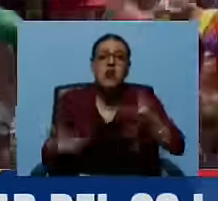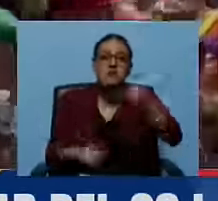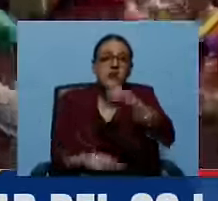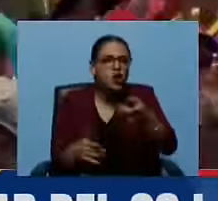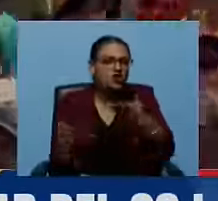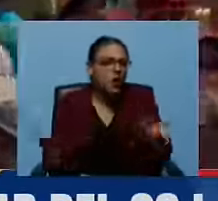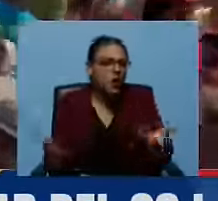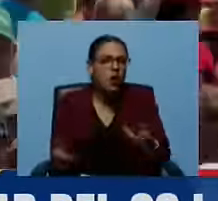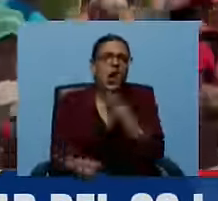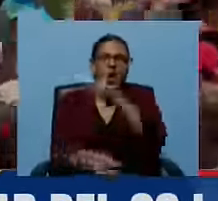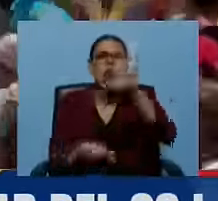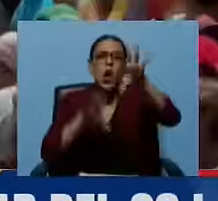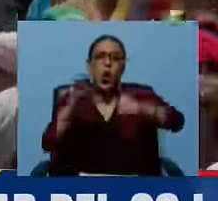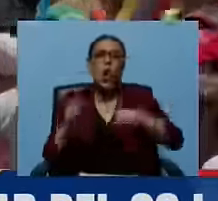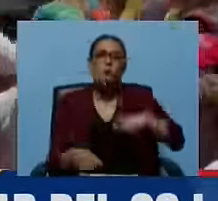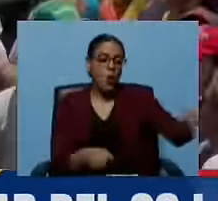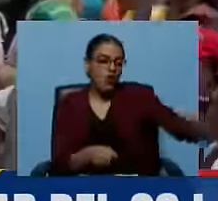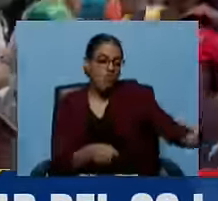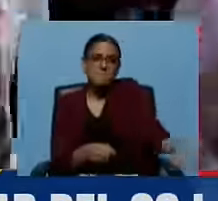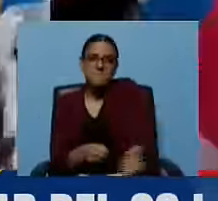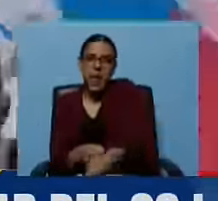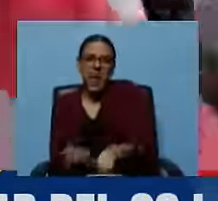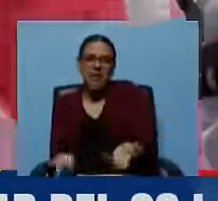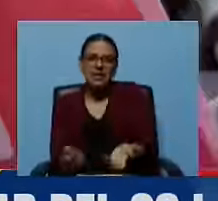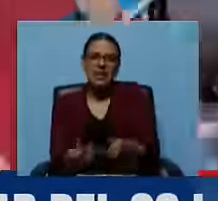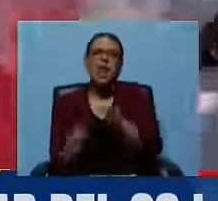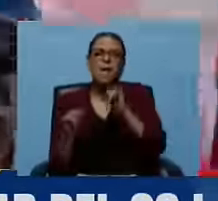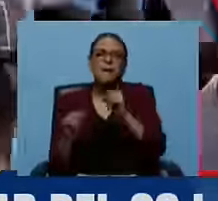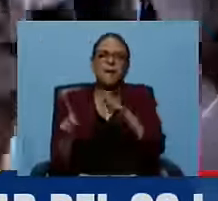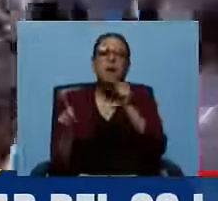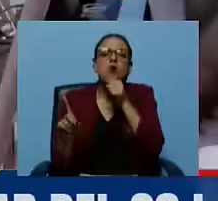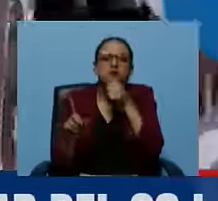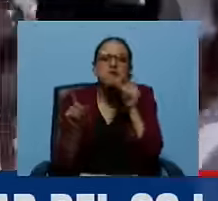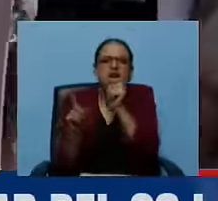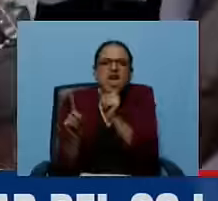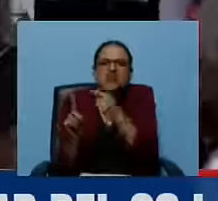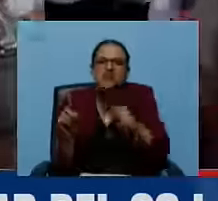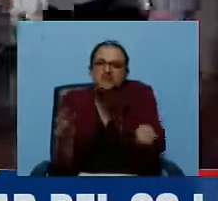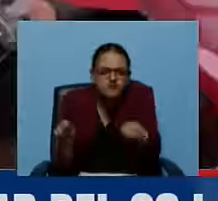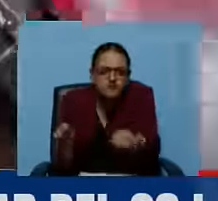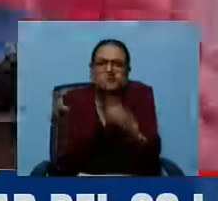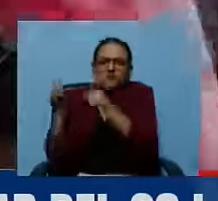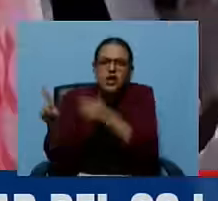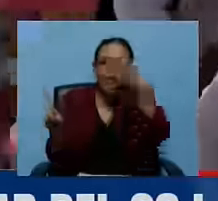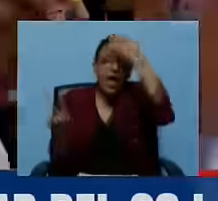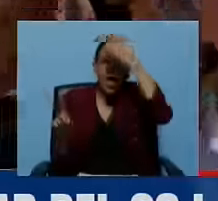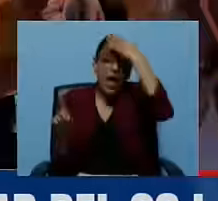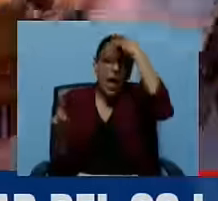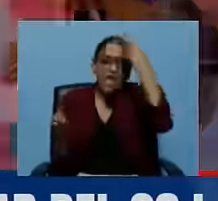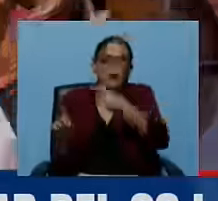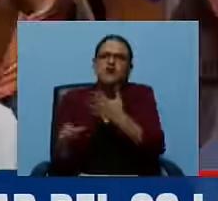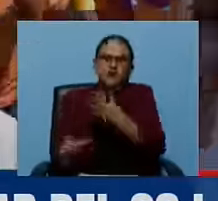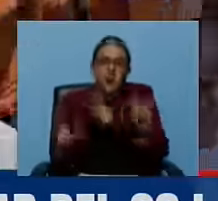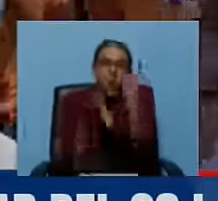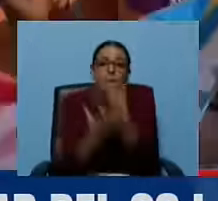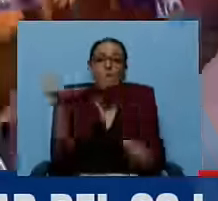Mandó a comprar maletas. El viejito se quiere ir del país.